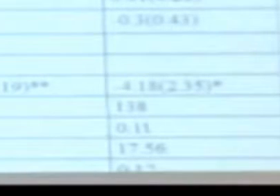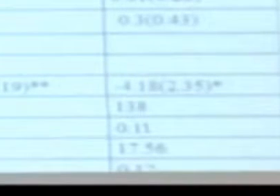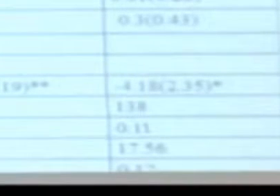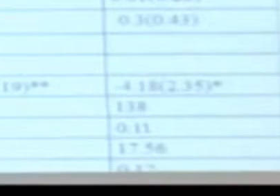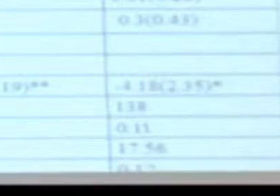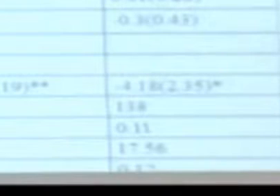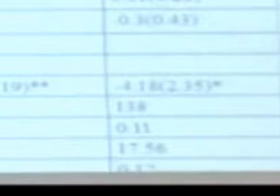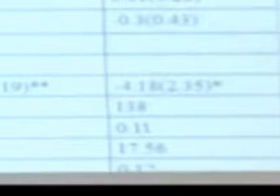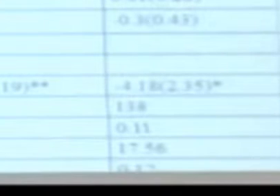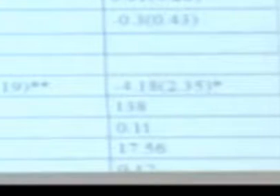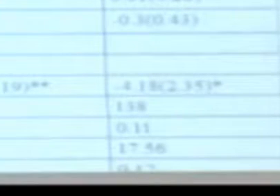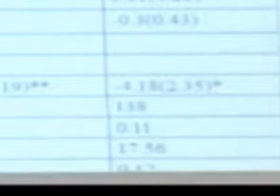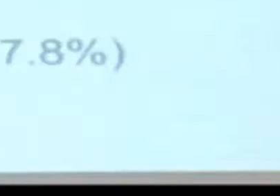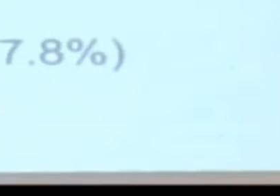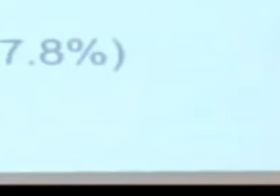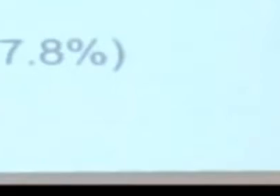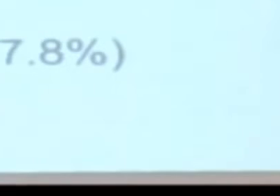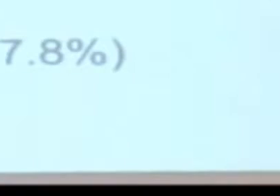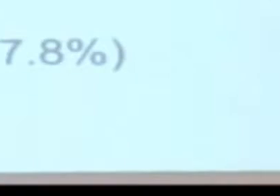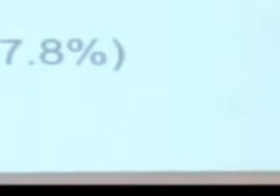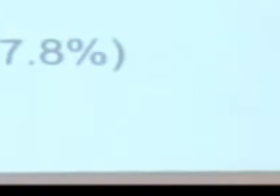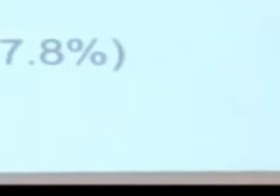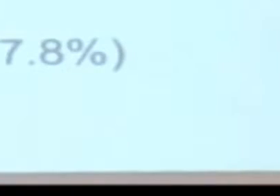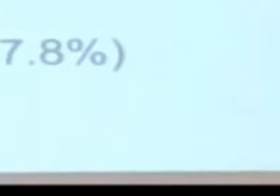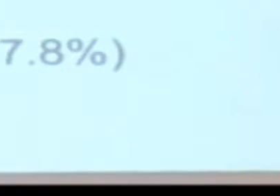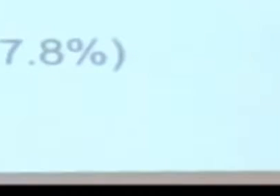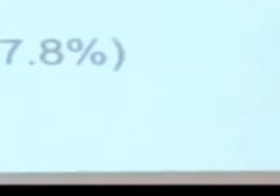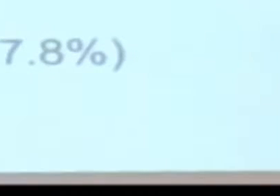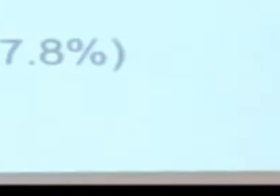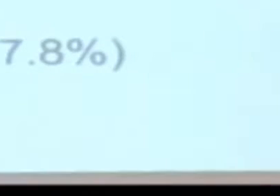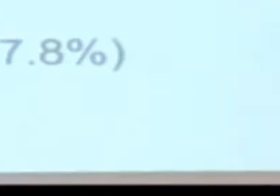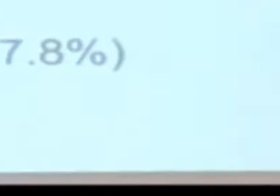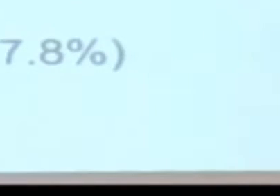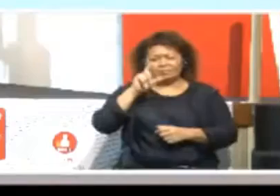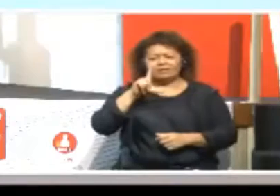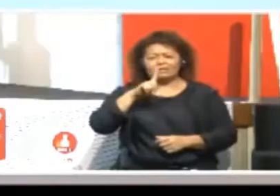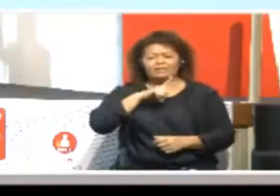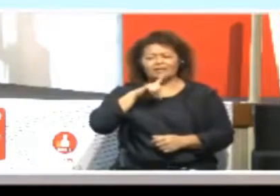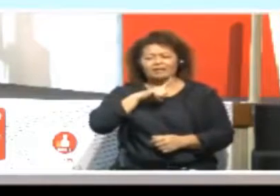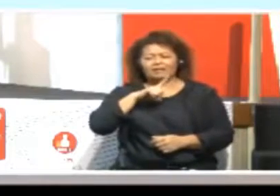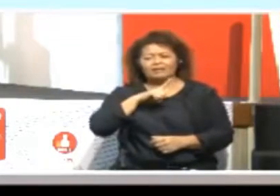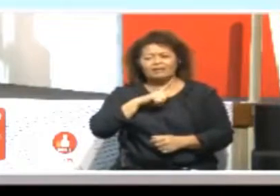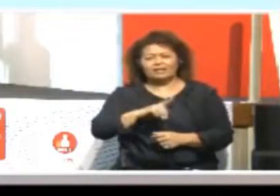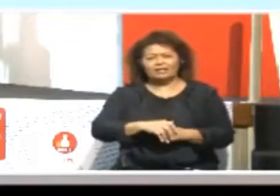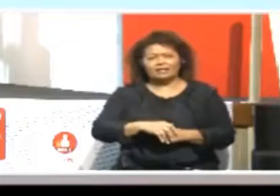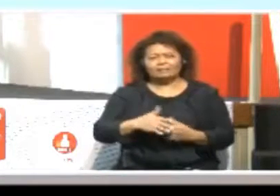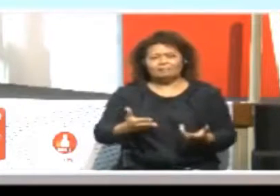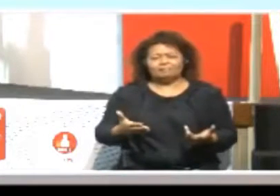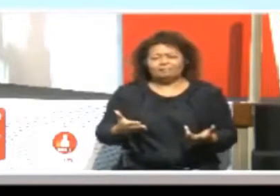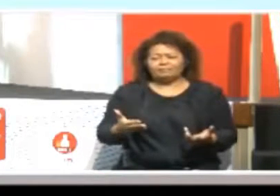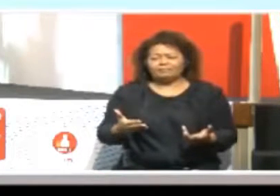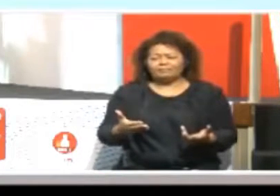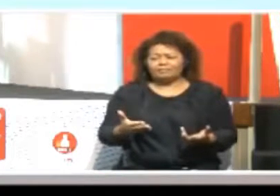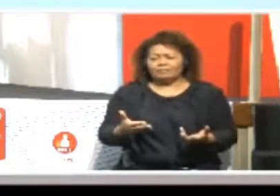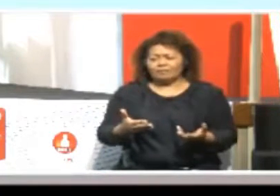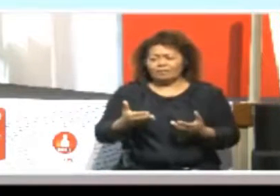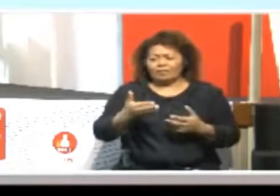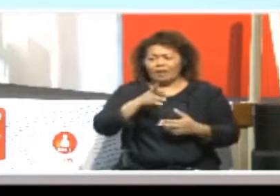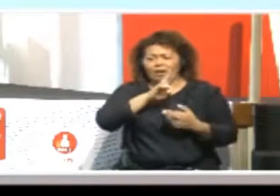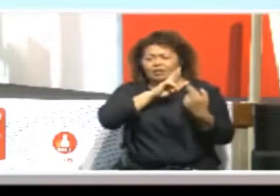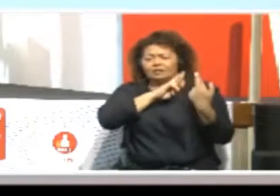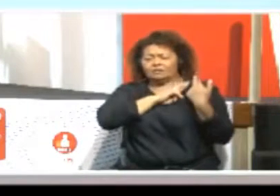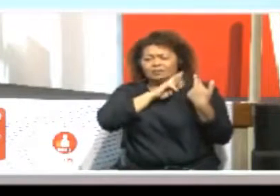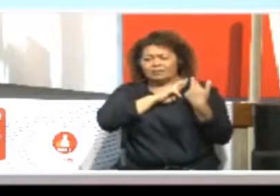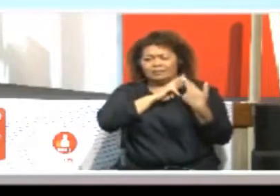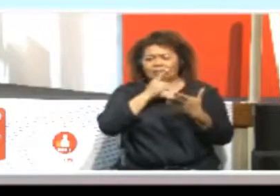a la Asociación de Municipios era una función del nivel educativo y de la experiencia del alcalde. Si nosotros